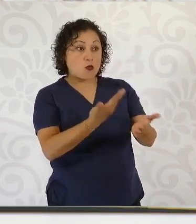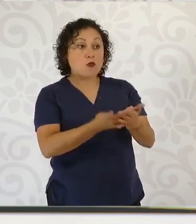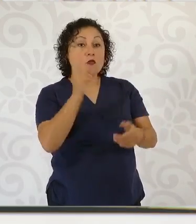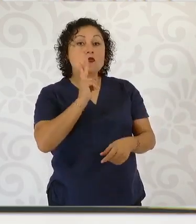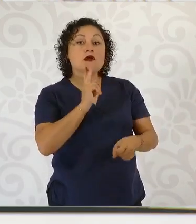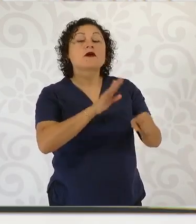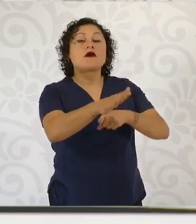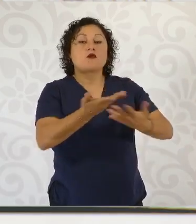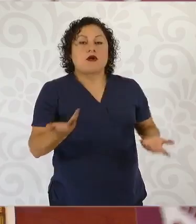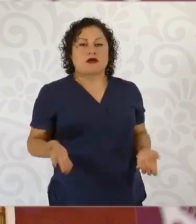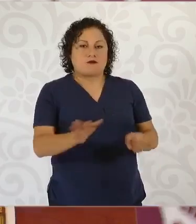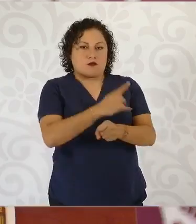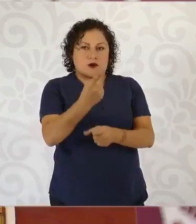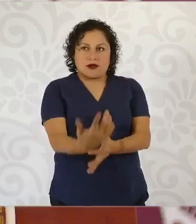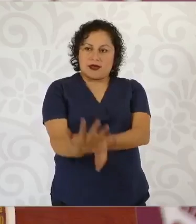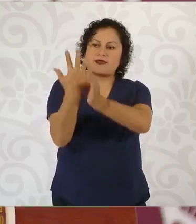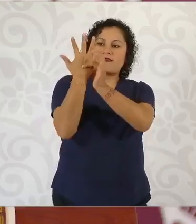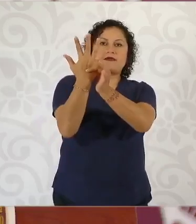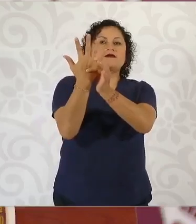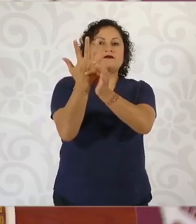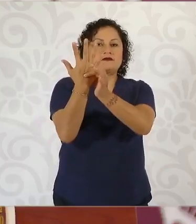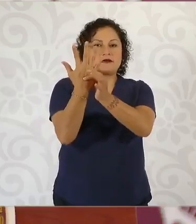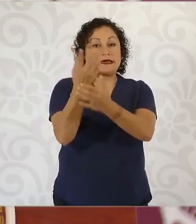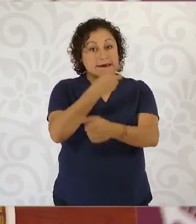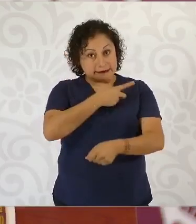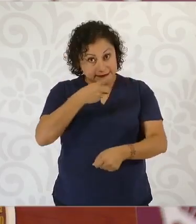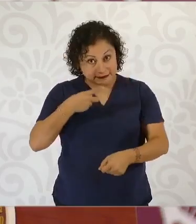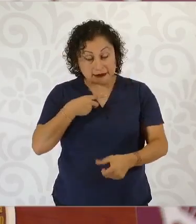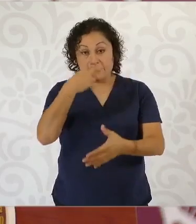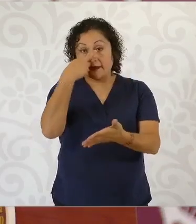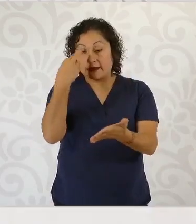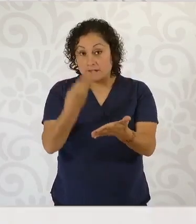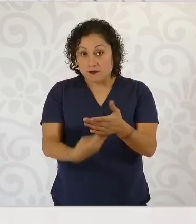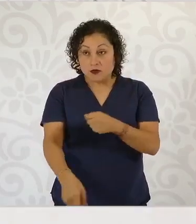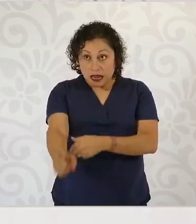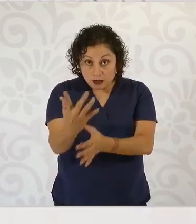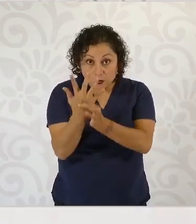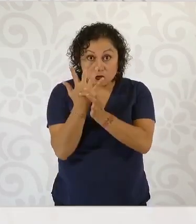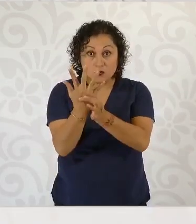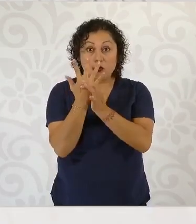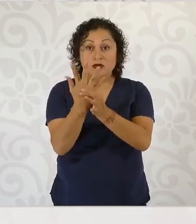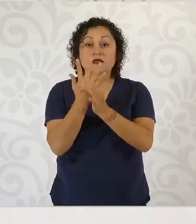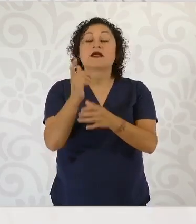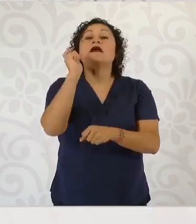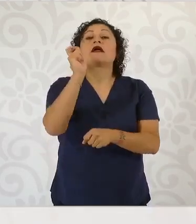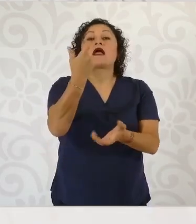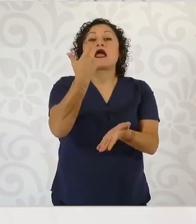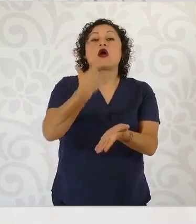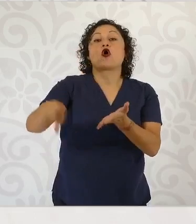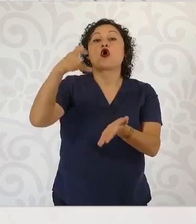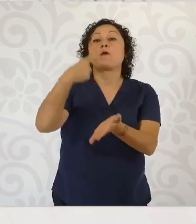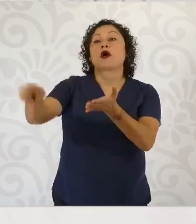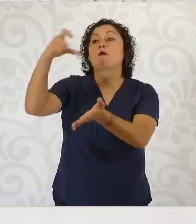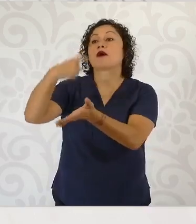poner prueba y Claro. más en un periodismo responsable. Entonces, tú estás diciendo que se compraron medicamentos que